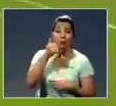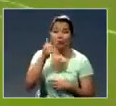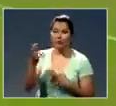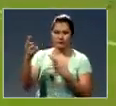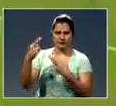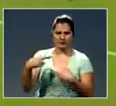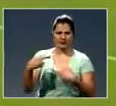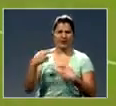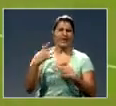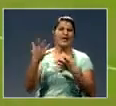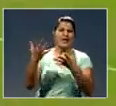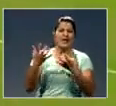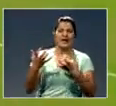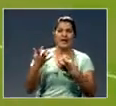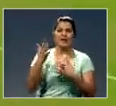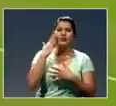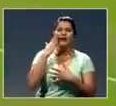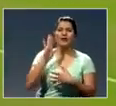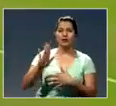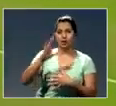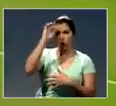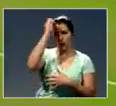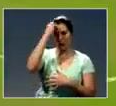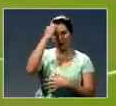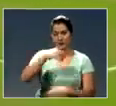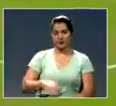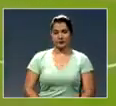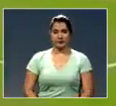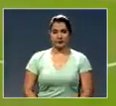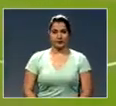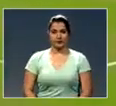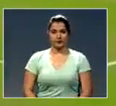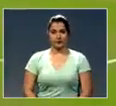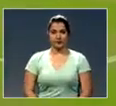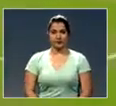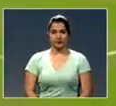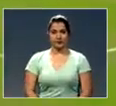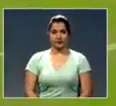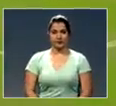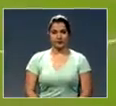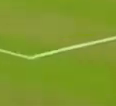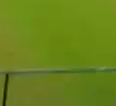objetivo era plasmar la posición del ente futbolístico.